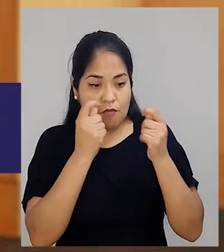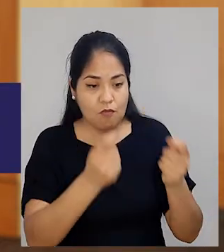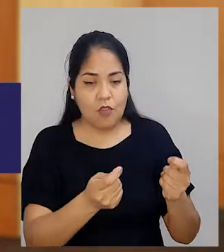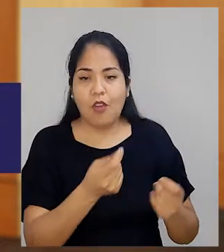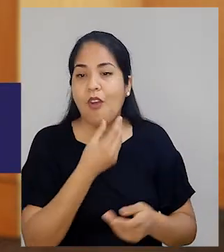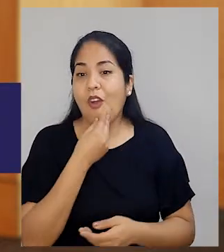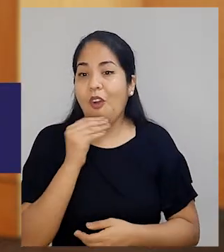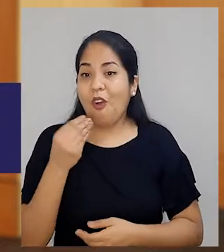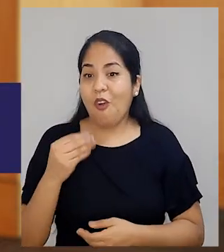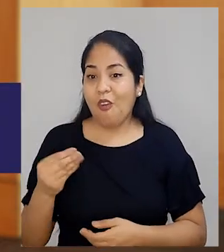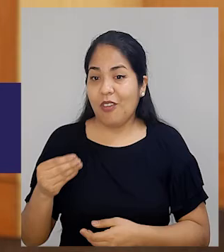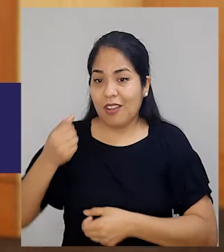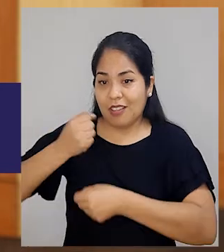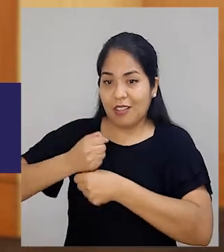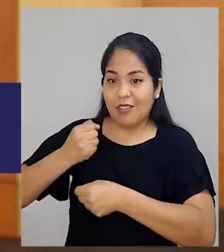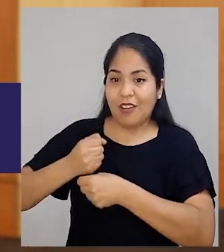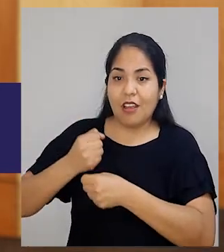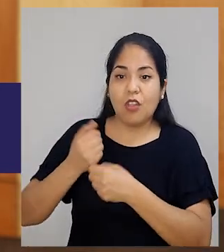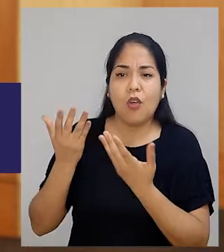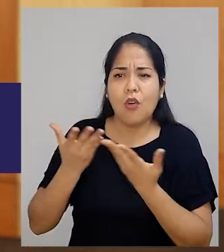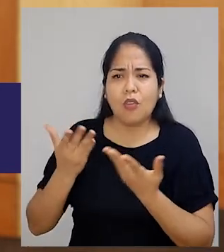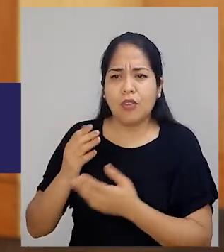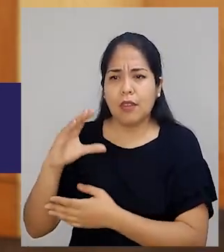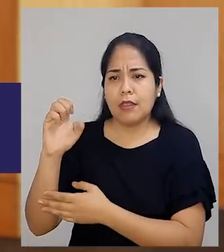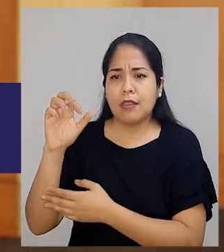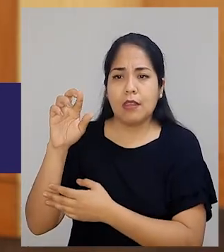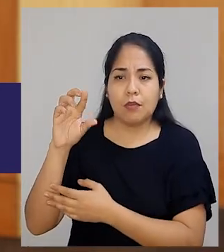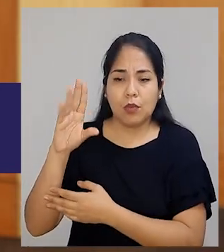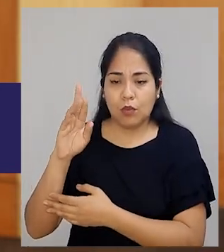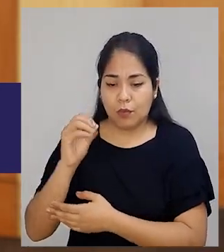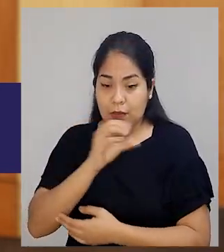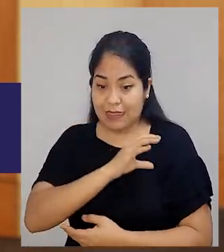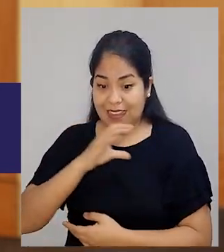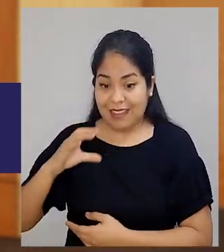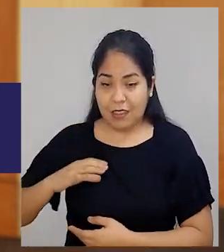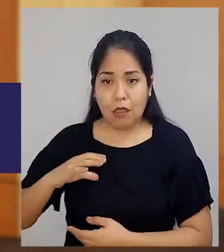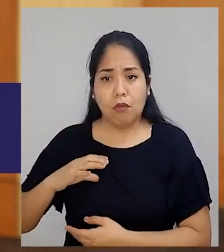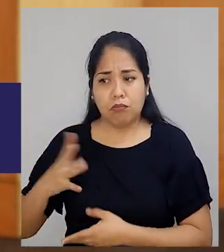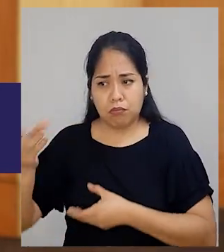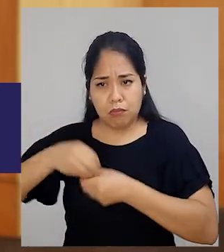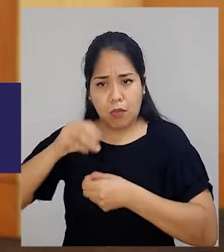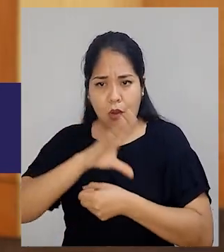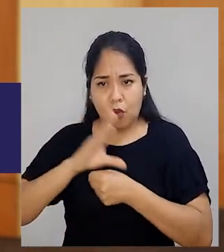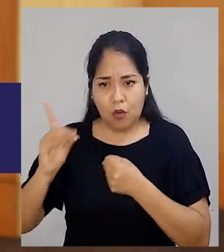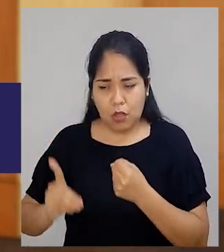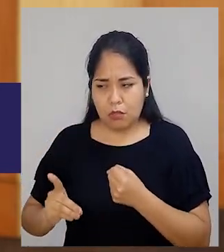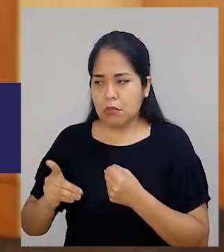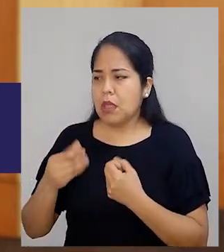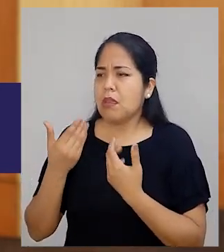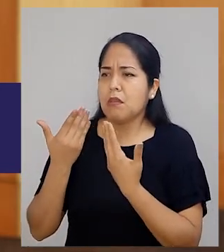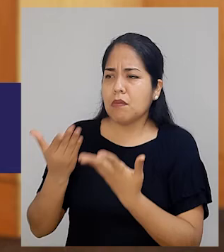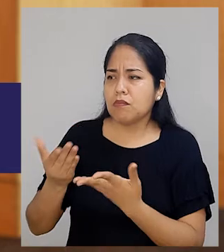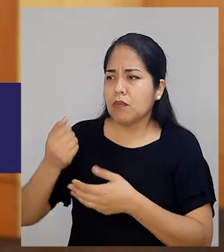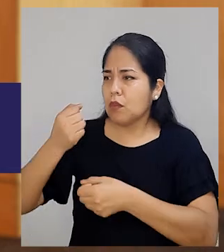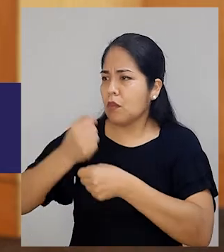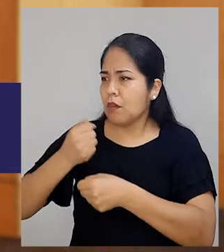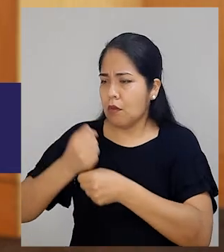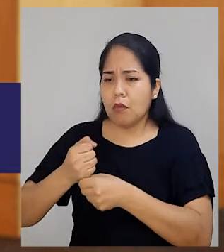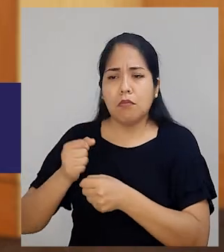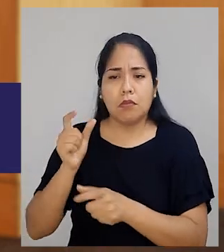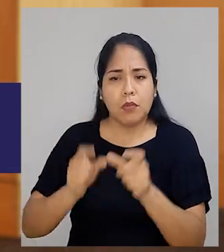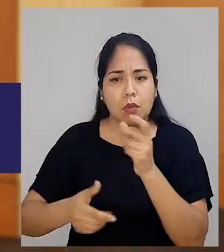lo hacen jóvenes del CETPRO Alcides Salomón Zorrilla, que es del CONADIS.